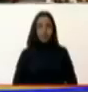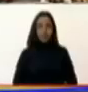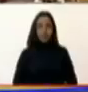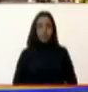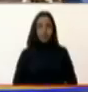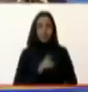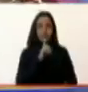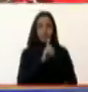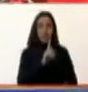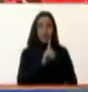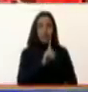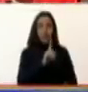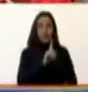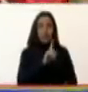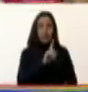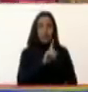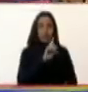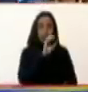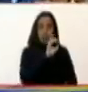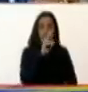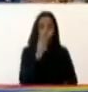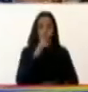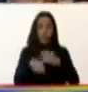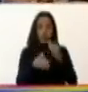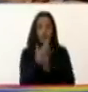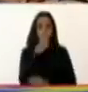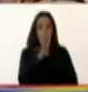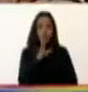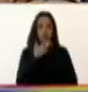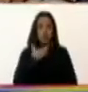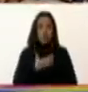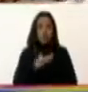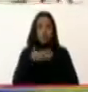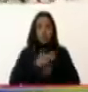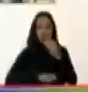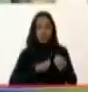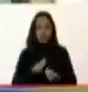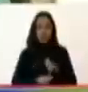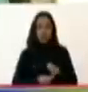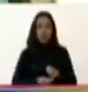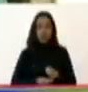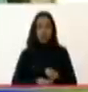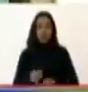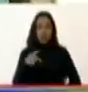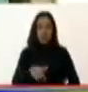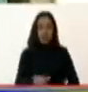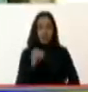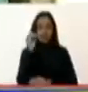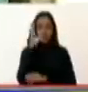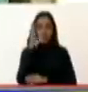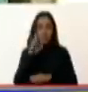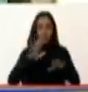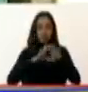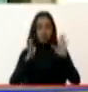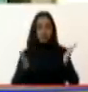del 2 al 4 de diciembre, hemos hecho este Congreso